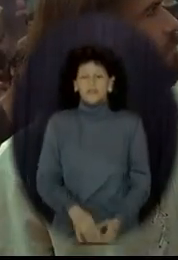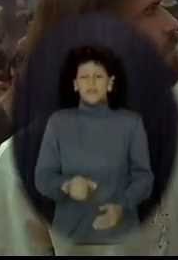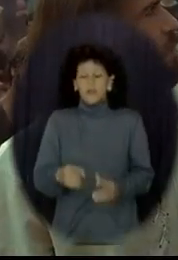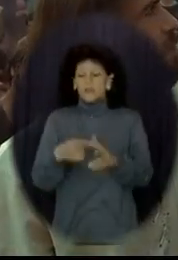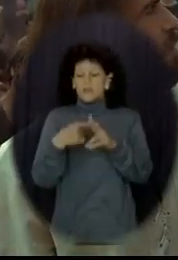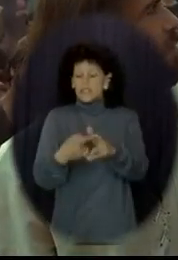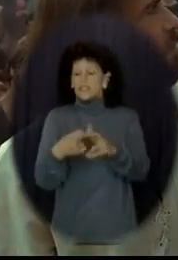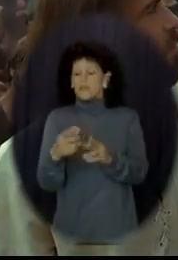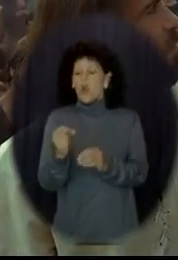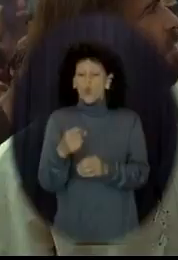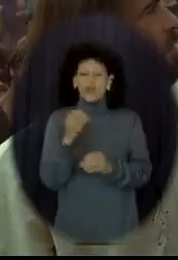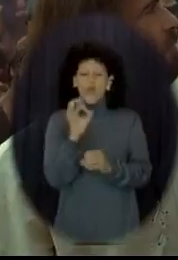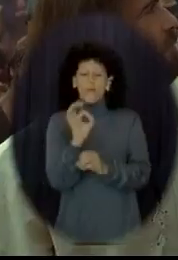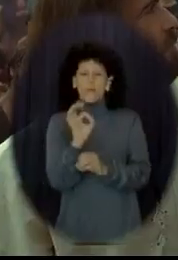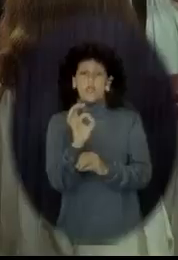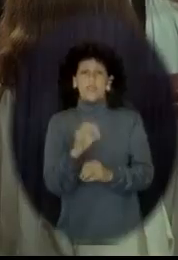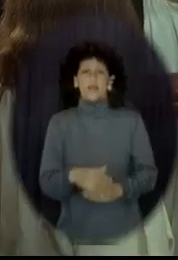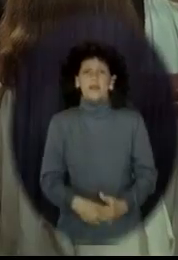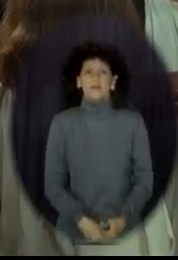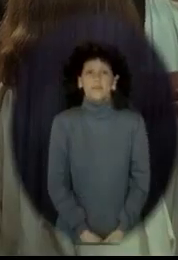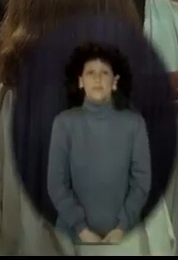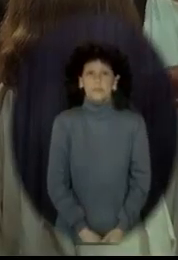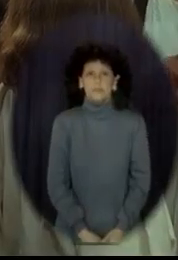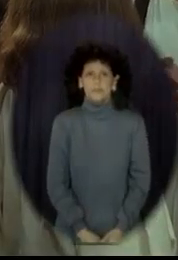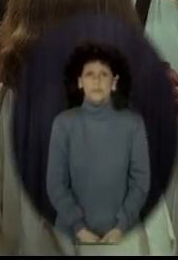engañarte! Préstenme una moneda.